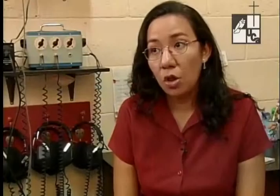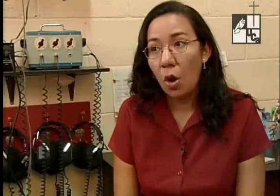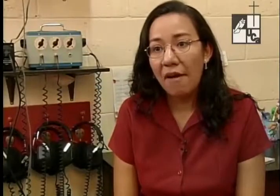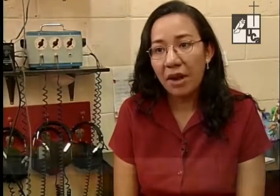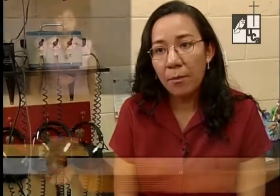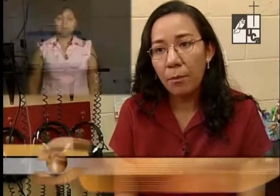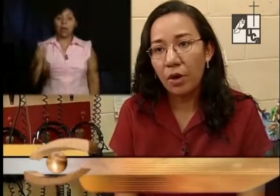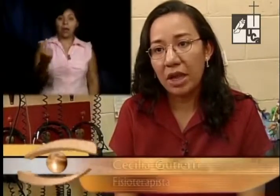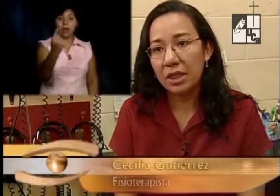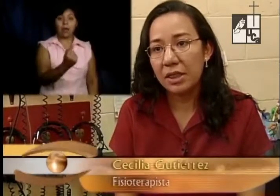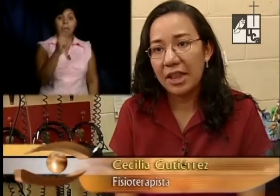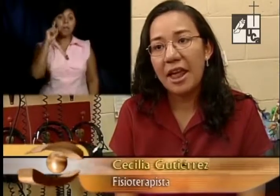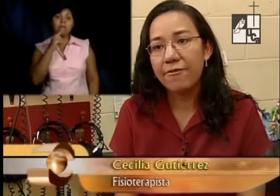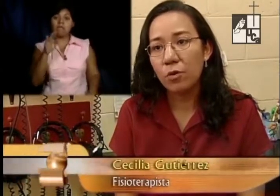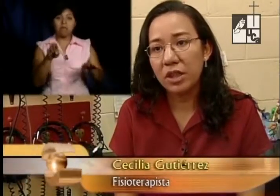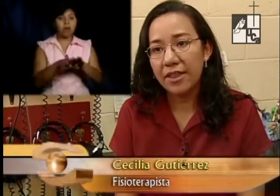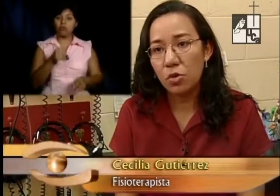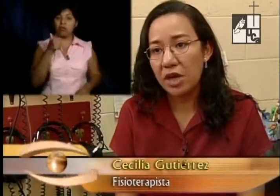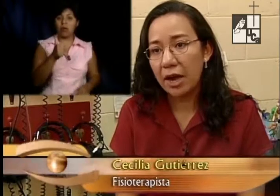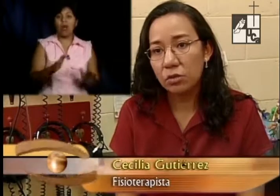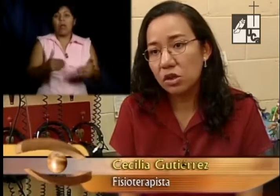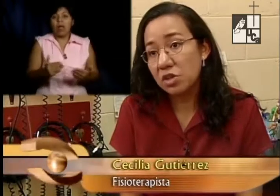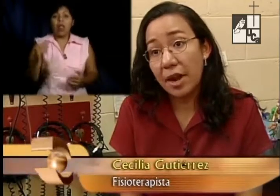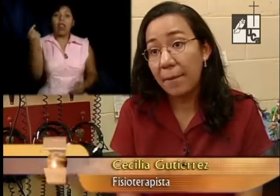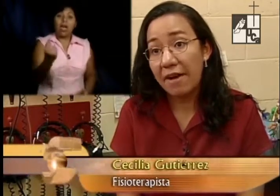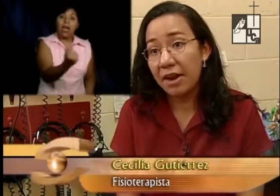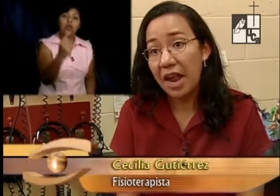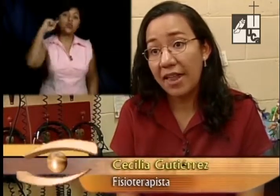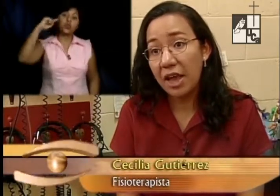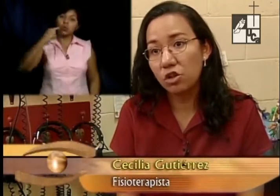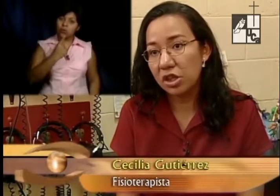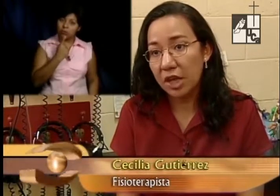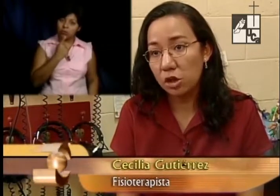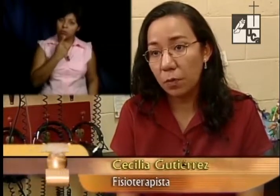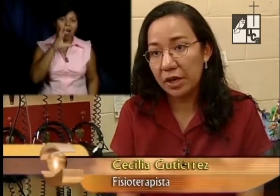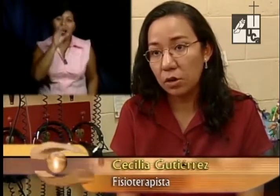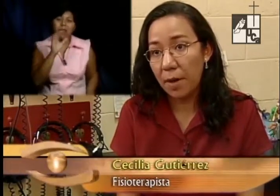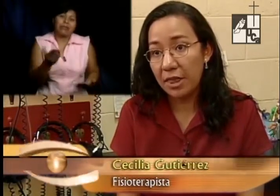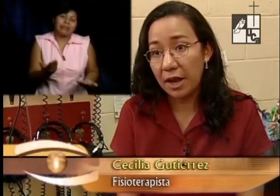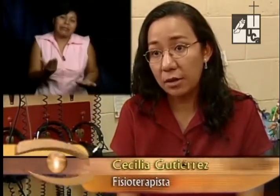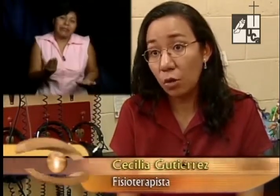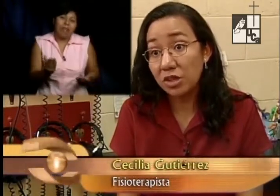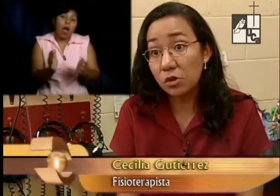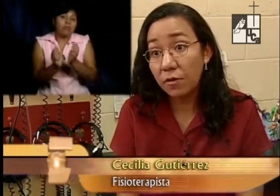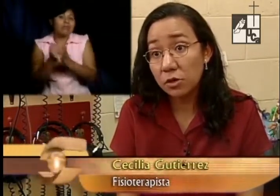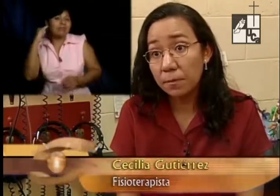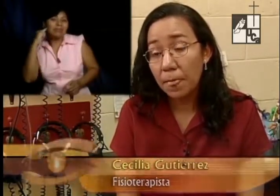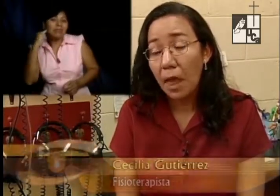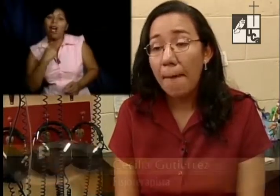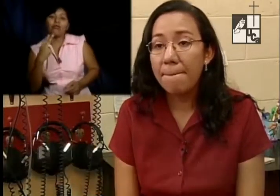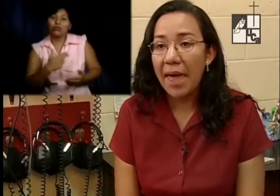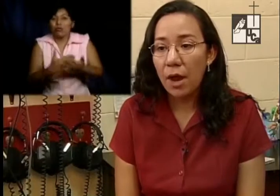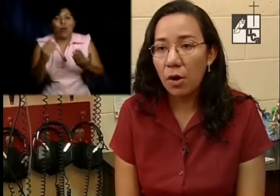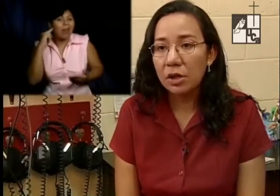No hablan porque tienen la dificultad de escuchar, no escuchan la palabra hablada, entonces ellos por eso no usan su voz,